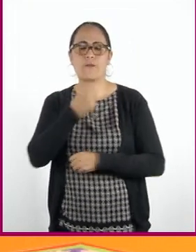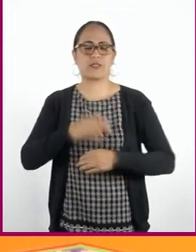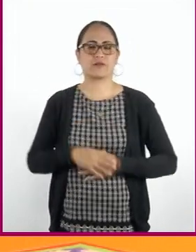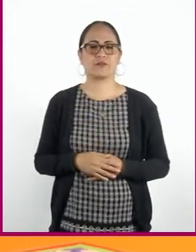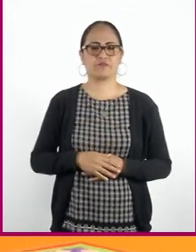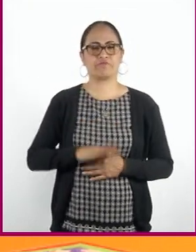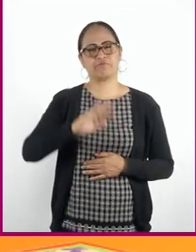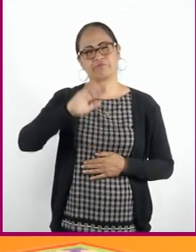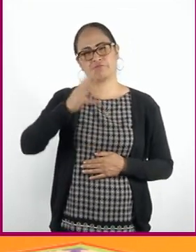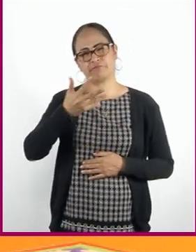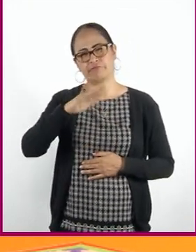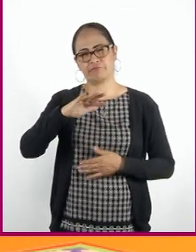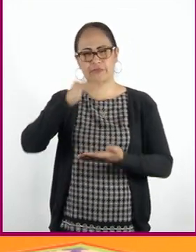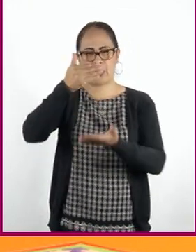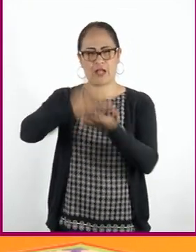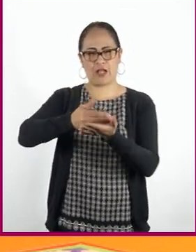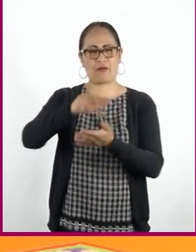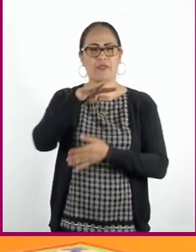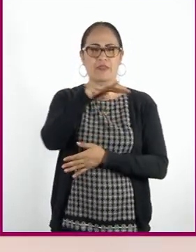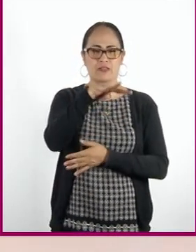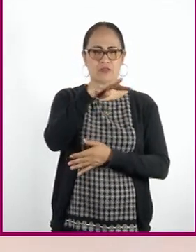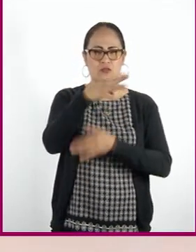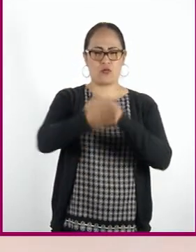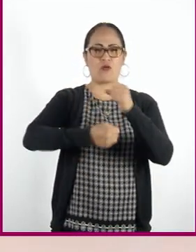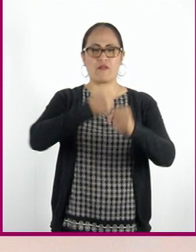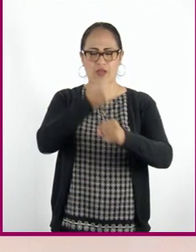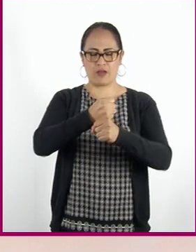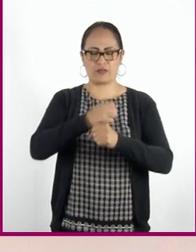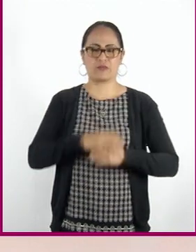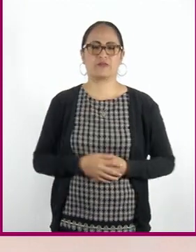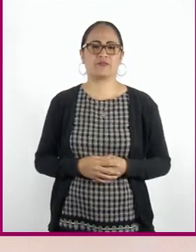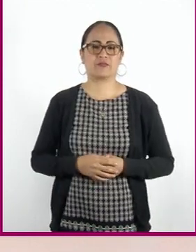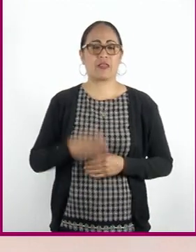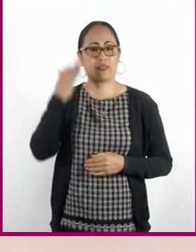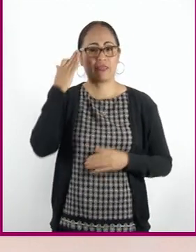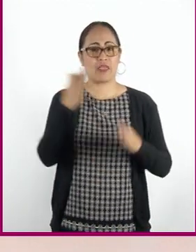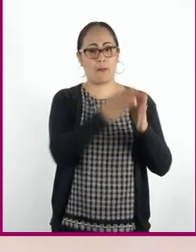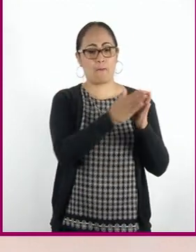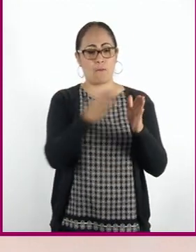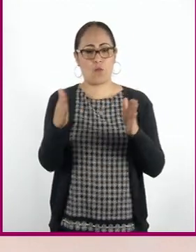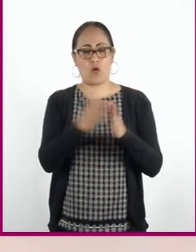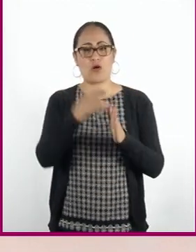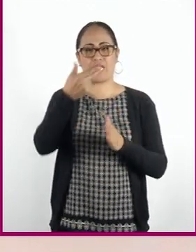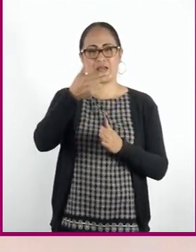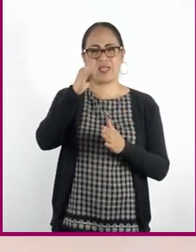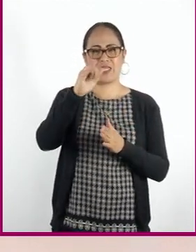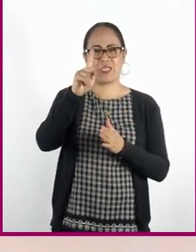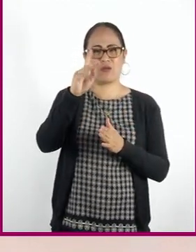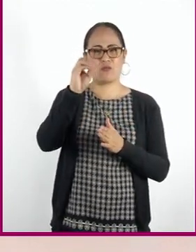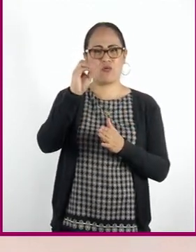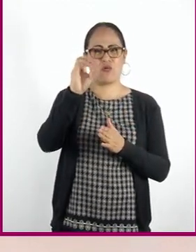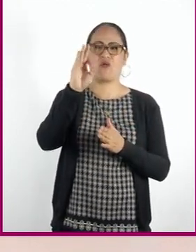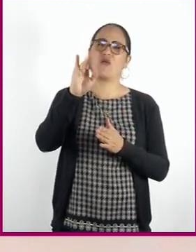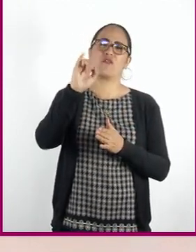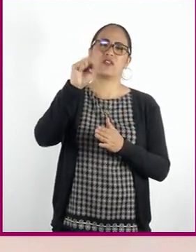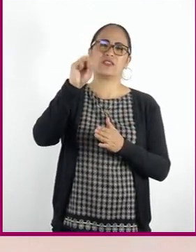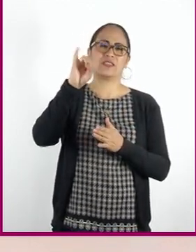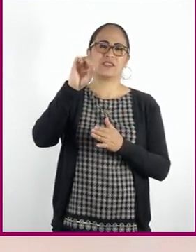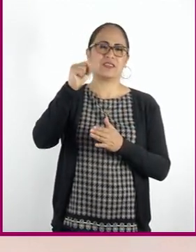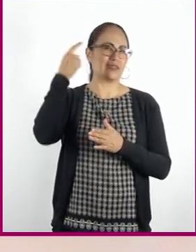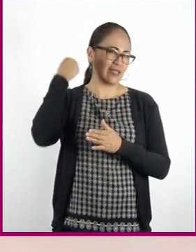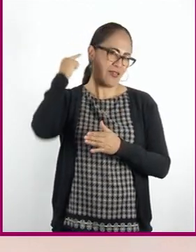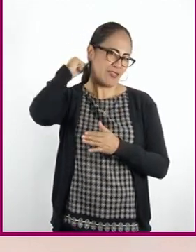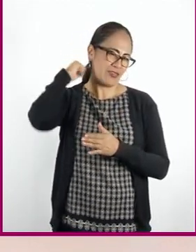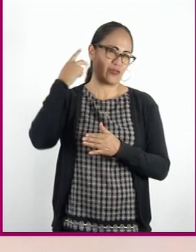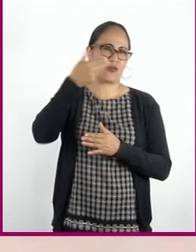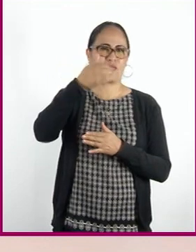Concluye aproximadamente a los 19 años. En esta etapa, la hipófisis recibe señales desde el hipotálamo, lo